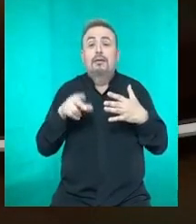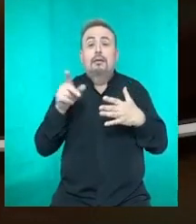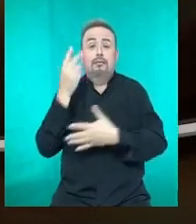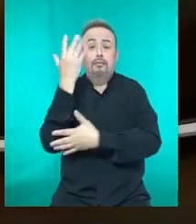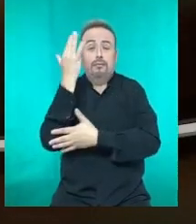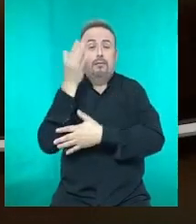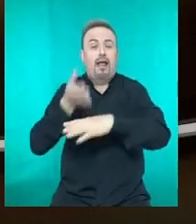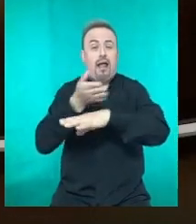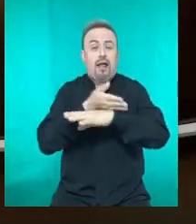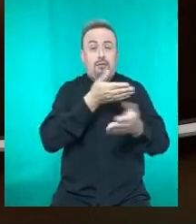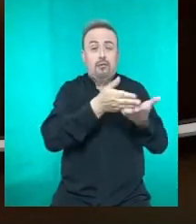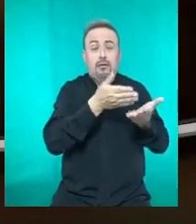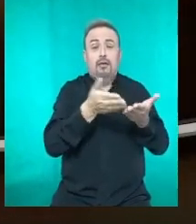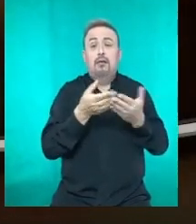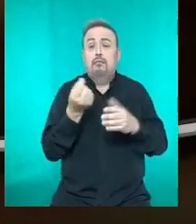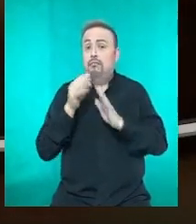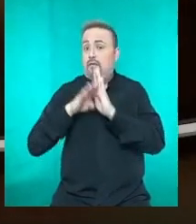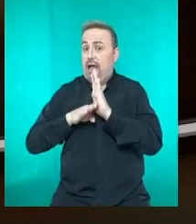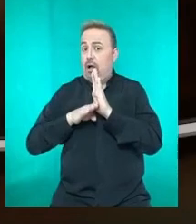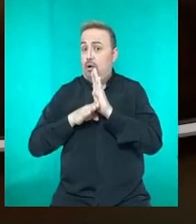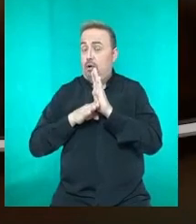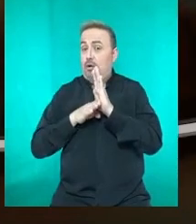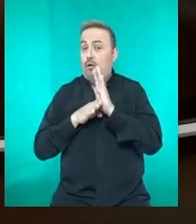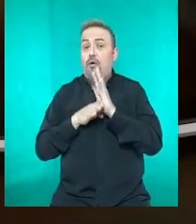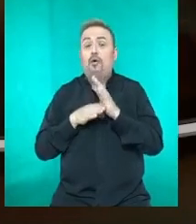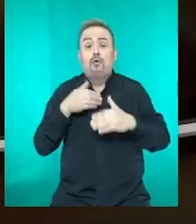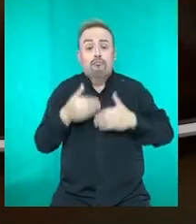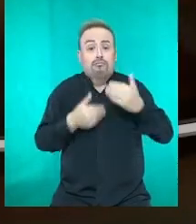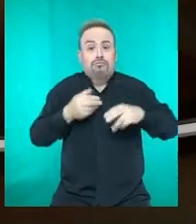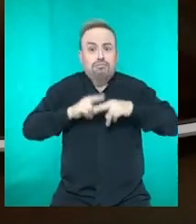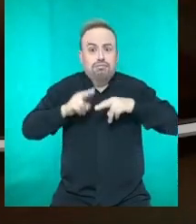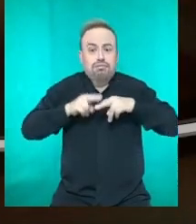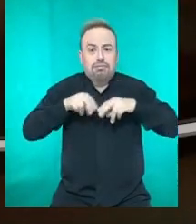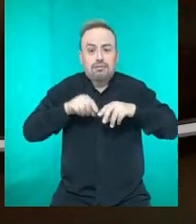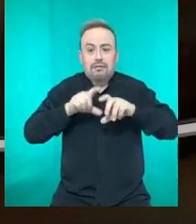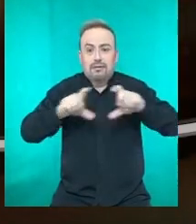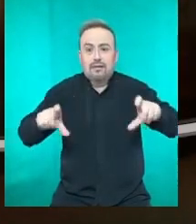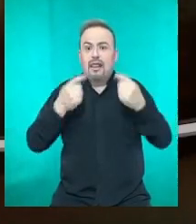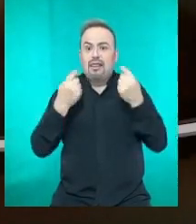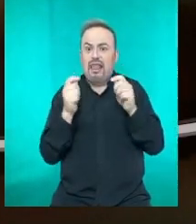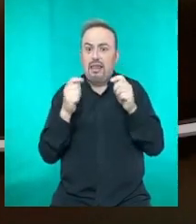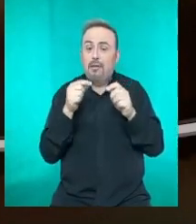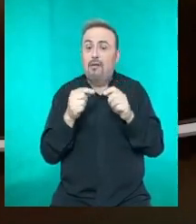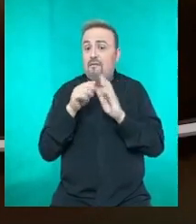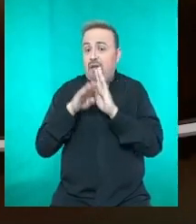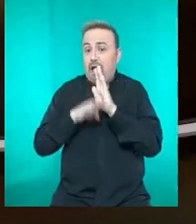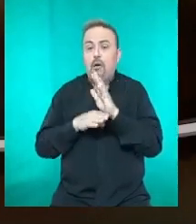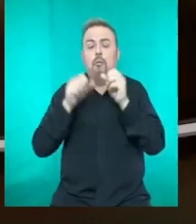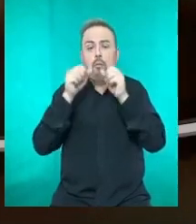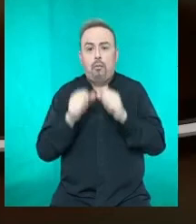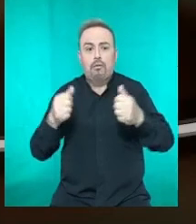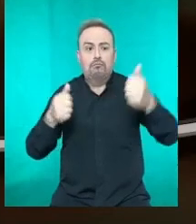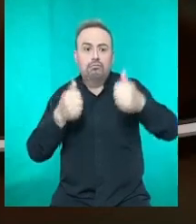proceso productivo, es muy bajo. El proceso de tratamiento de la madera también es bajo. Por lo tanto, puede entrar a competir